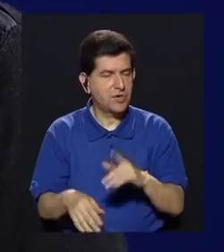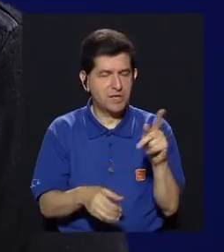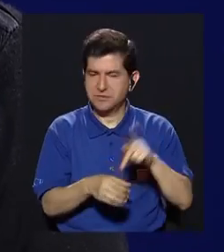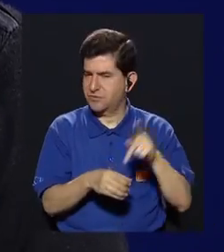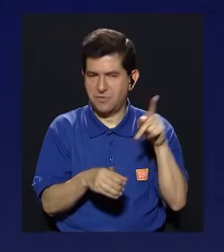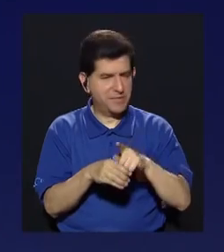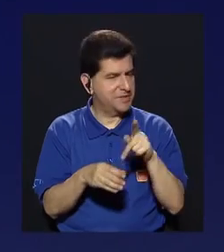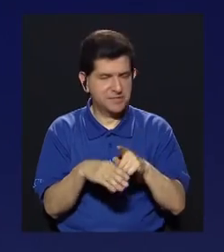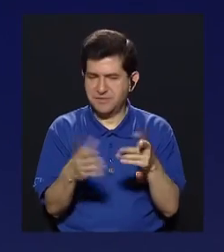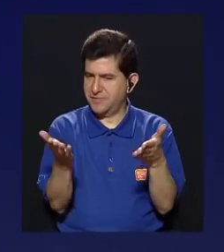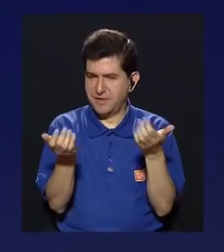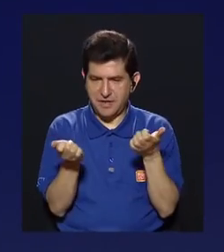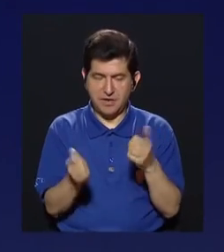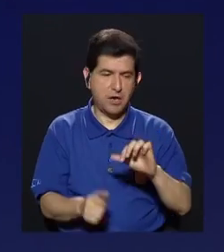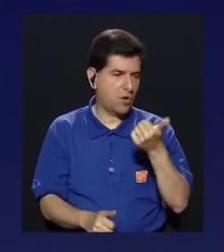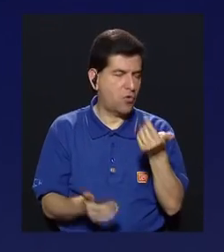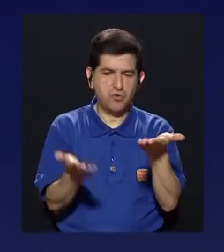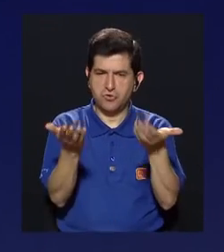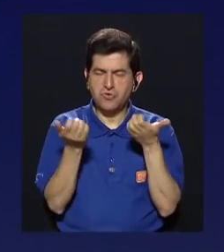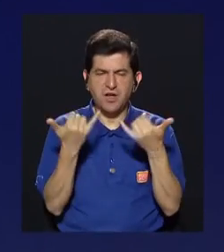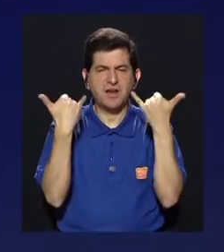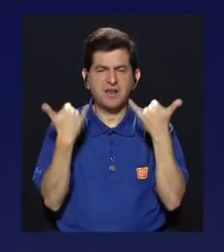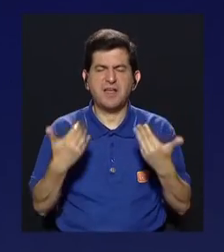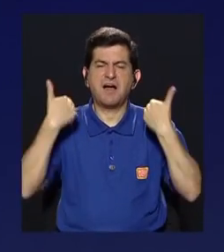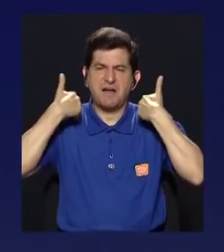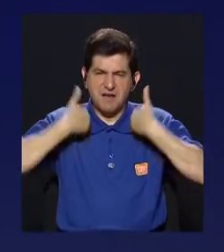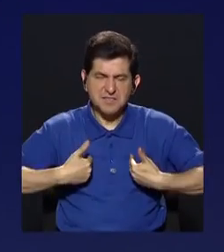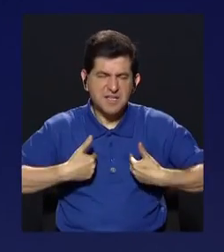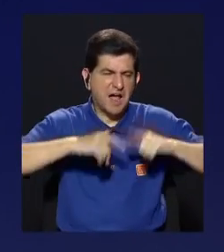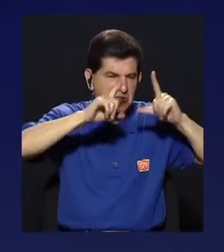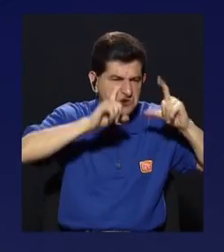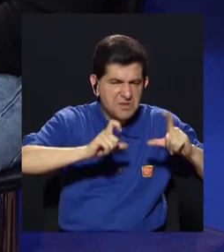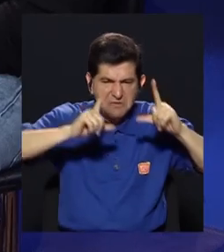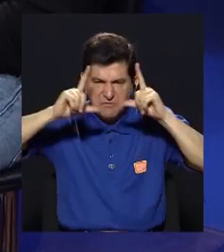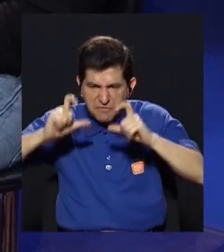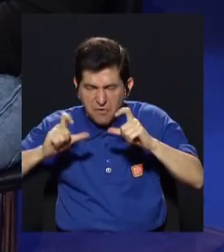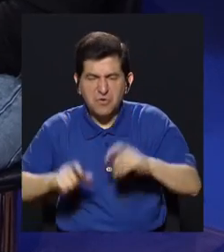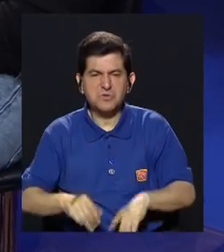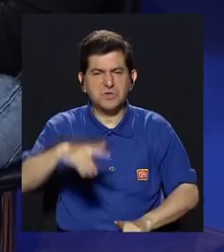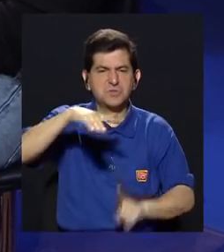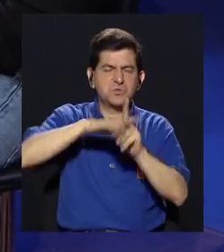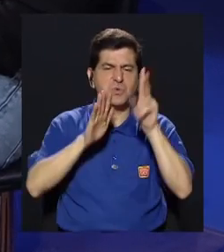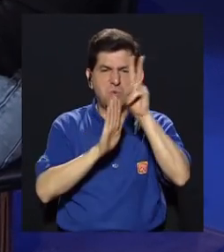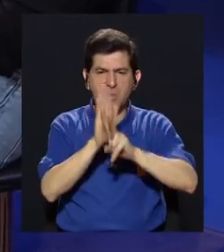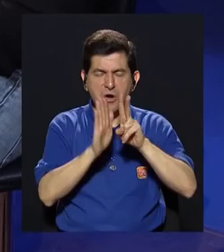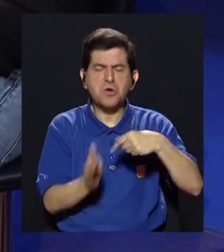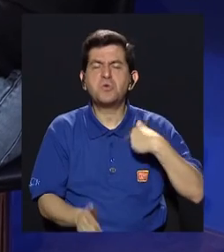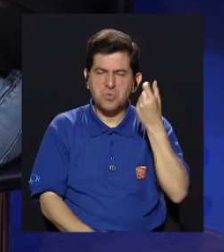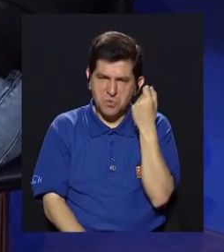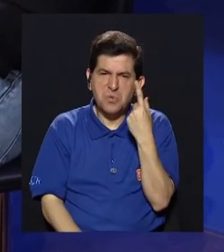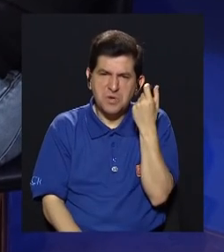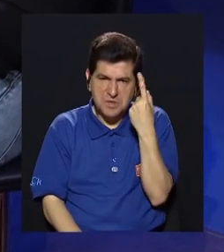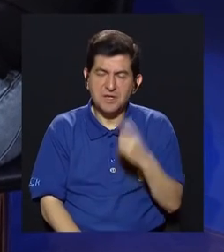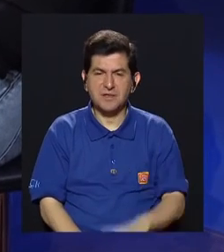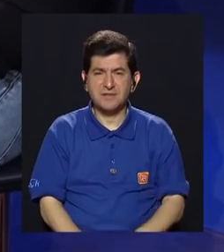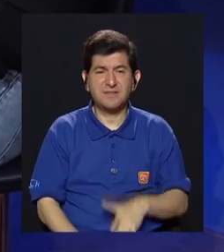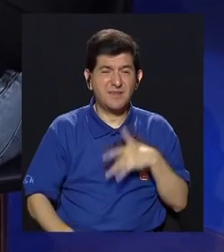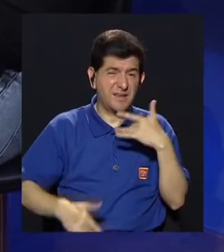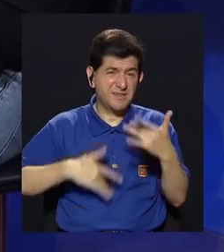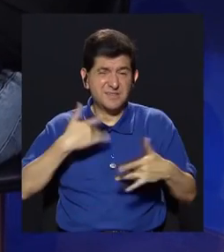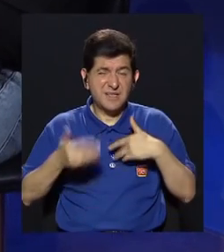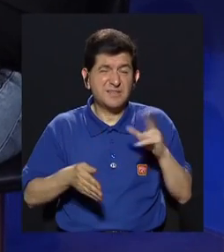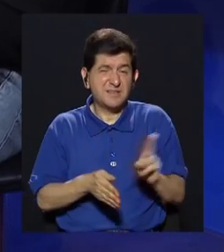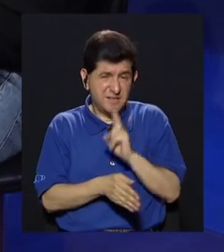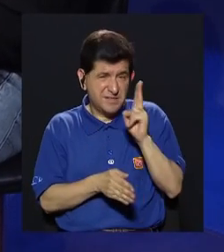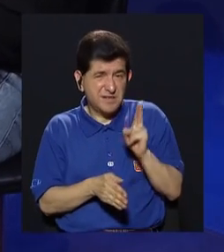una gente que no que no quería que ya están cansados de que les tomen fotos y de que les hagan vídeos y eso no lo entiende perfectamente que se siente un poco como